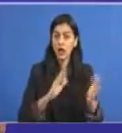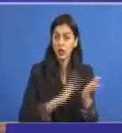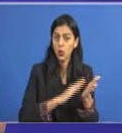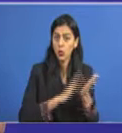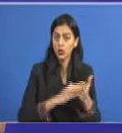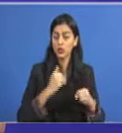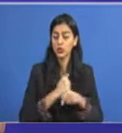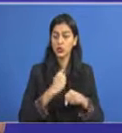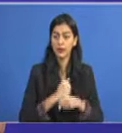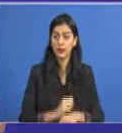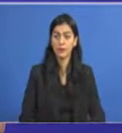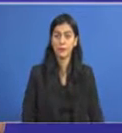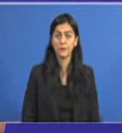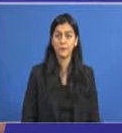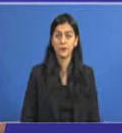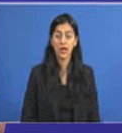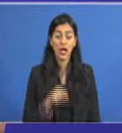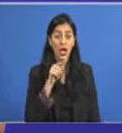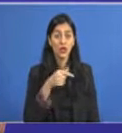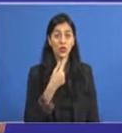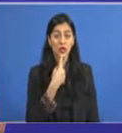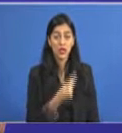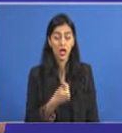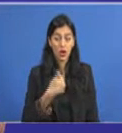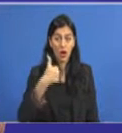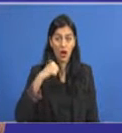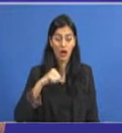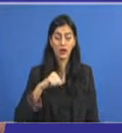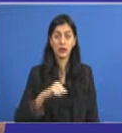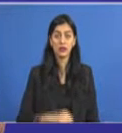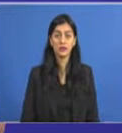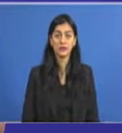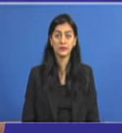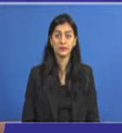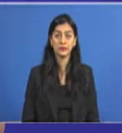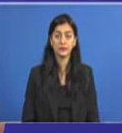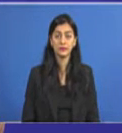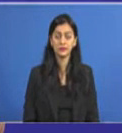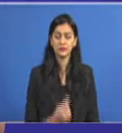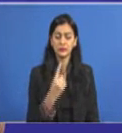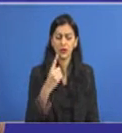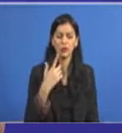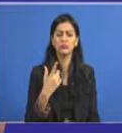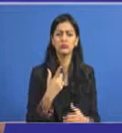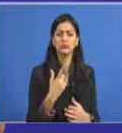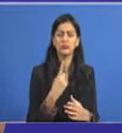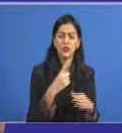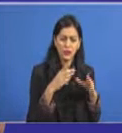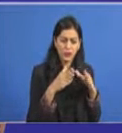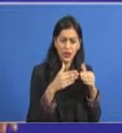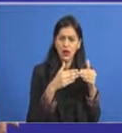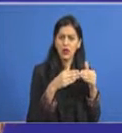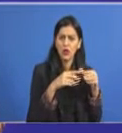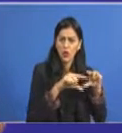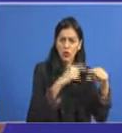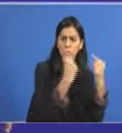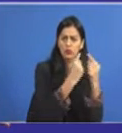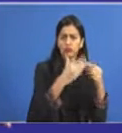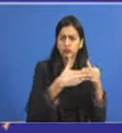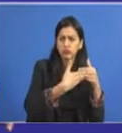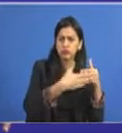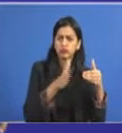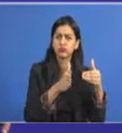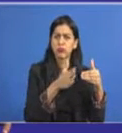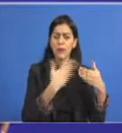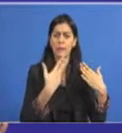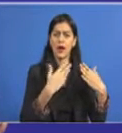Así es parte de lo que se dio el día de ayer y precisamente uno de los primeros bloques en ser abiertos como parte de este proceso de